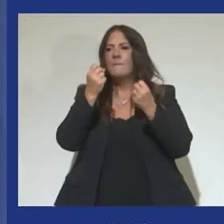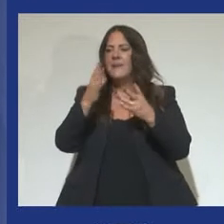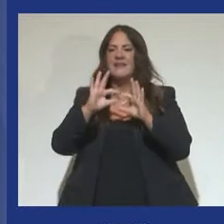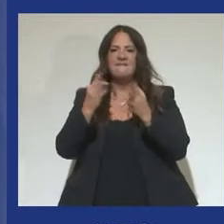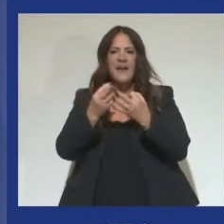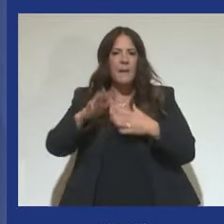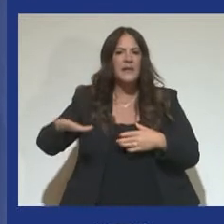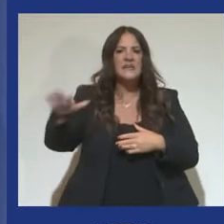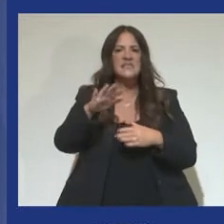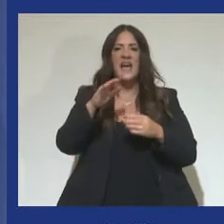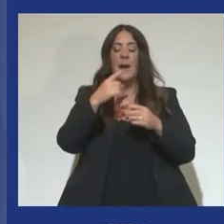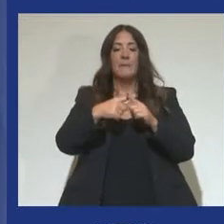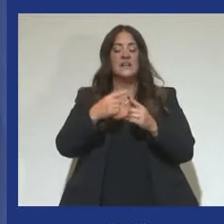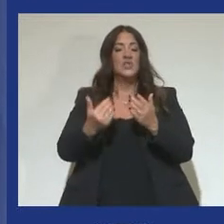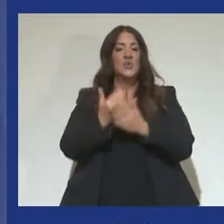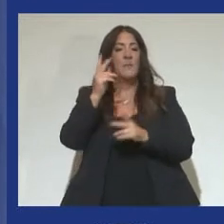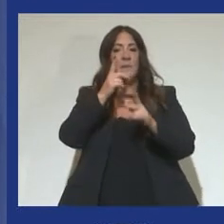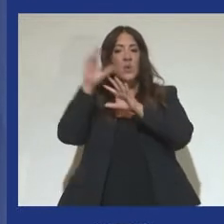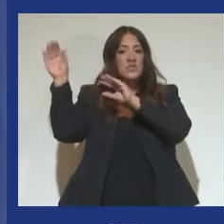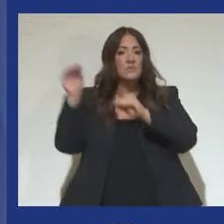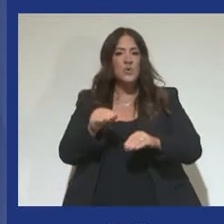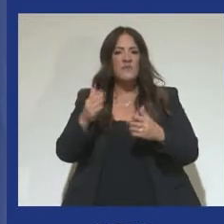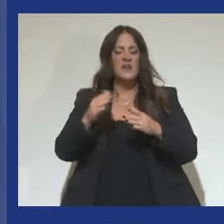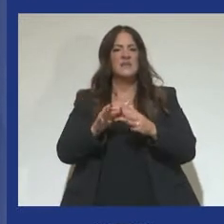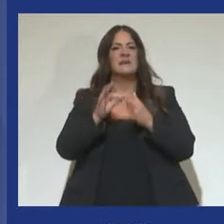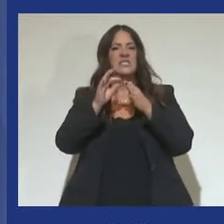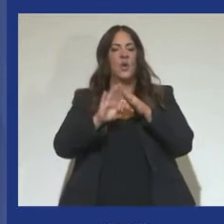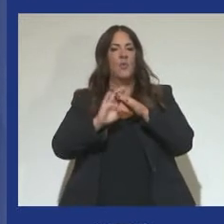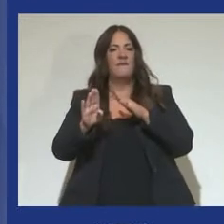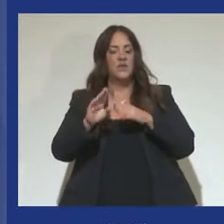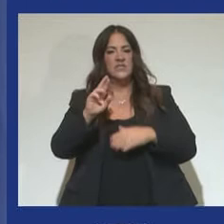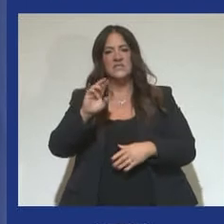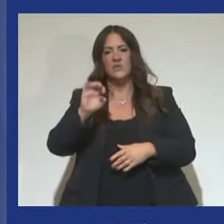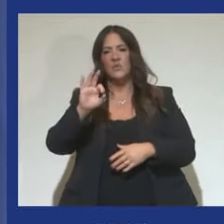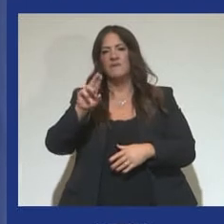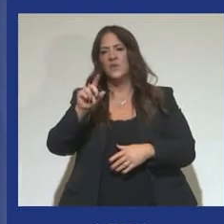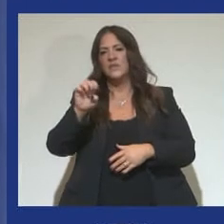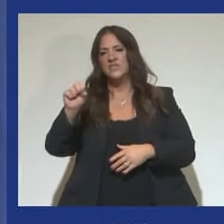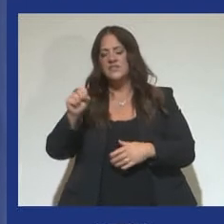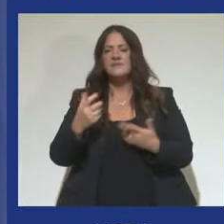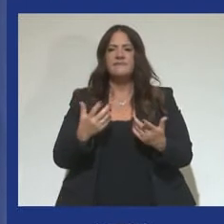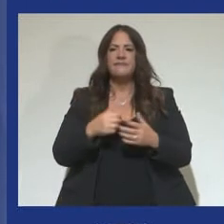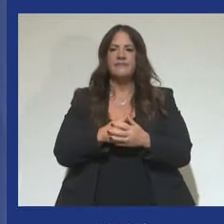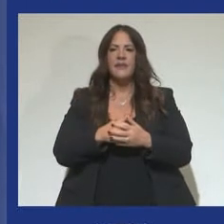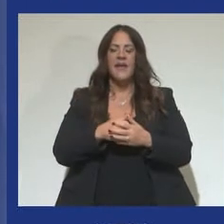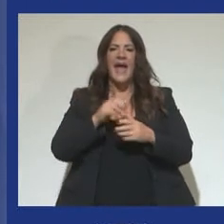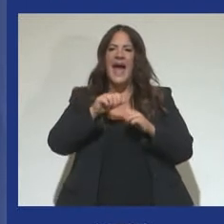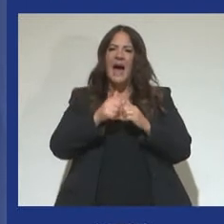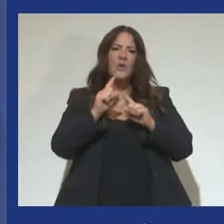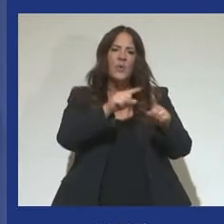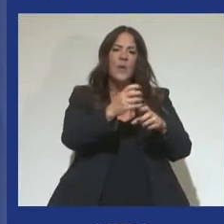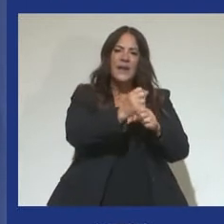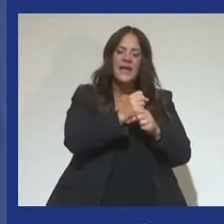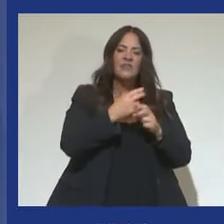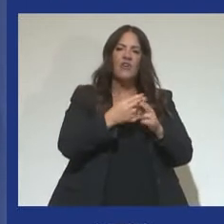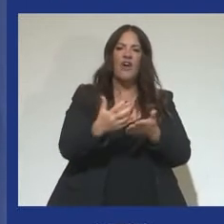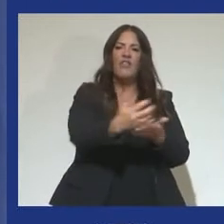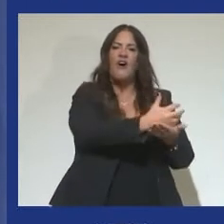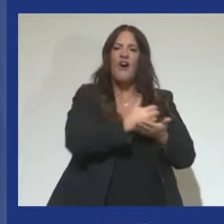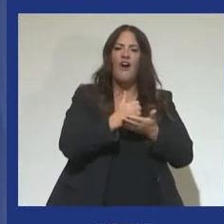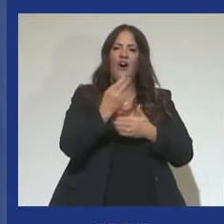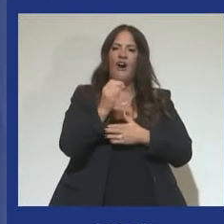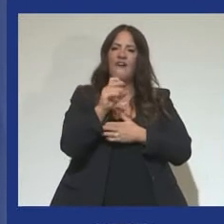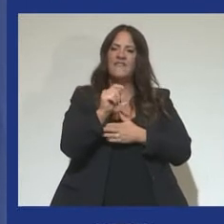las familias nuevas sin estatus y los que acaban de llegar al estado de california refugiados dándoles información acerca de